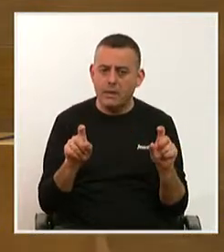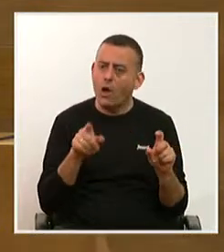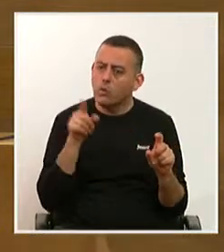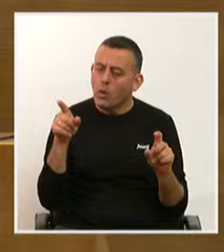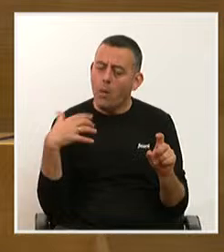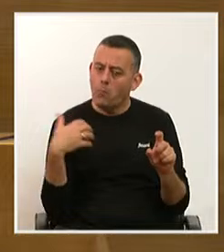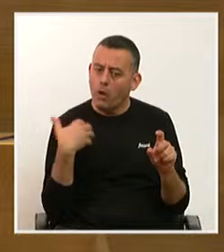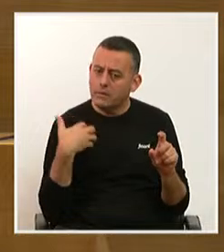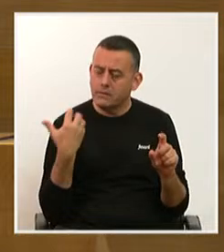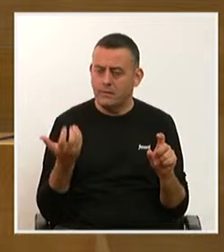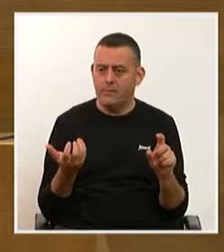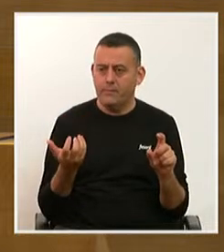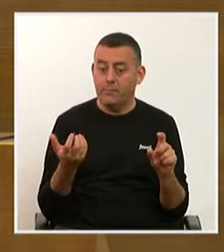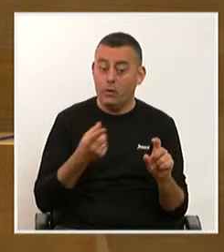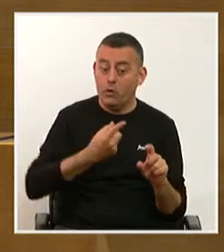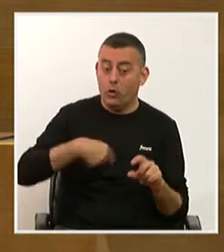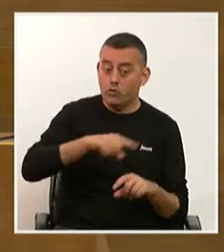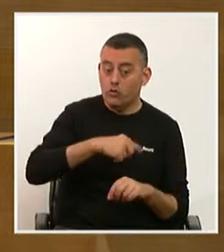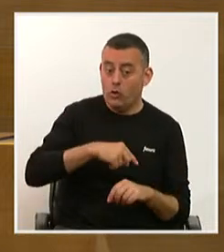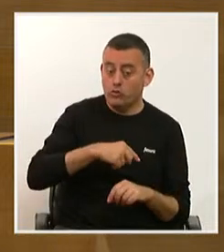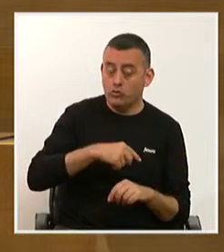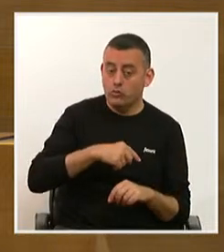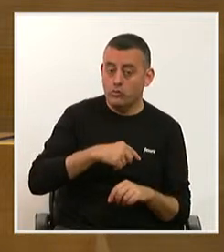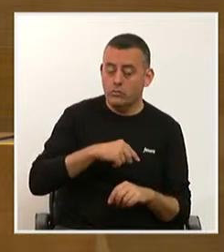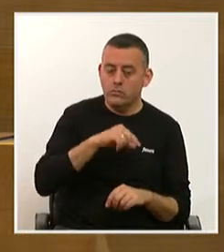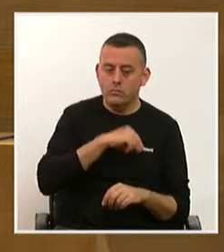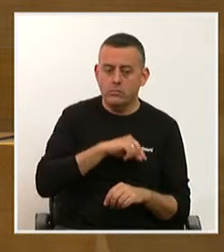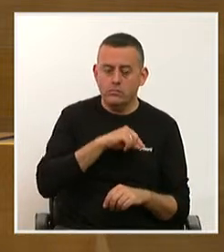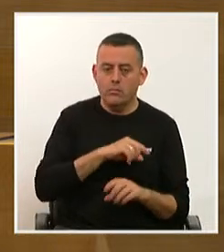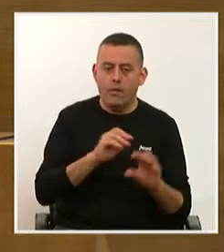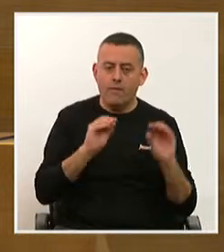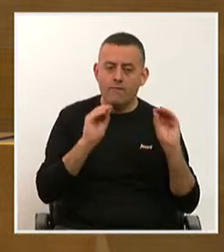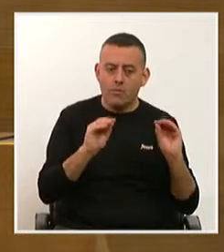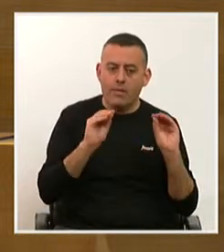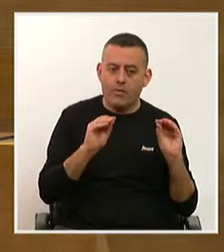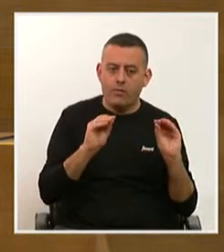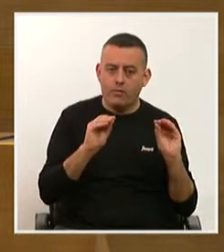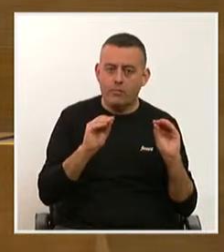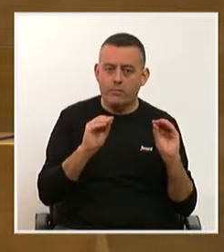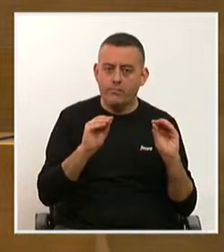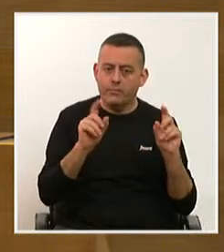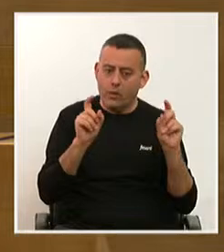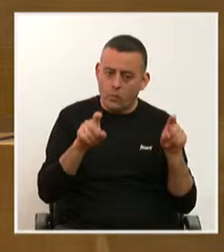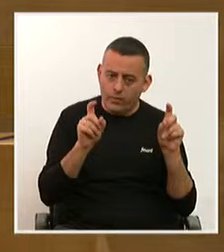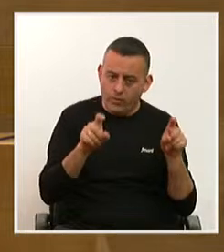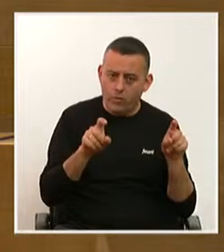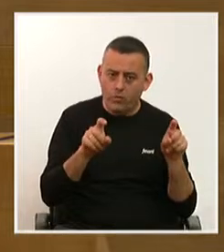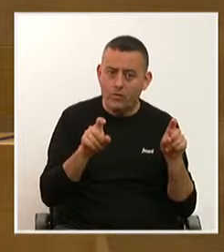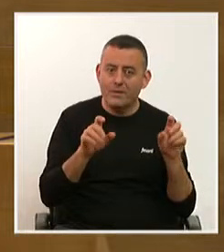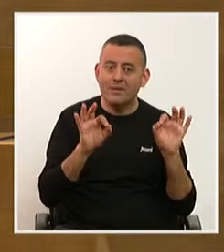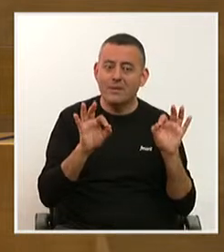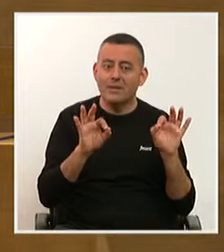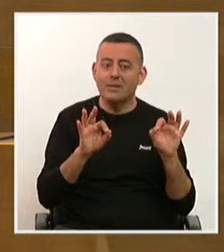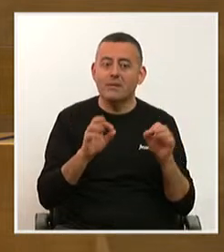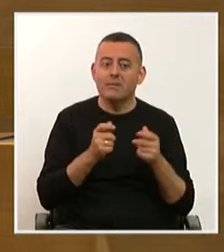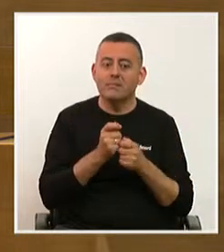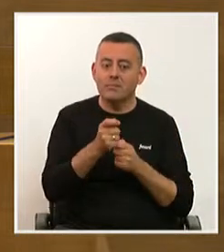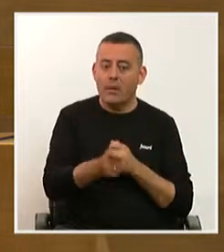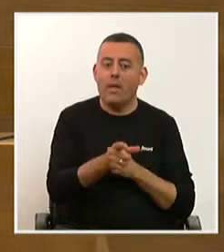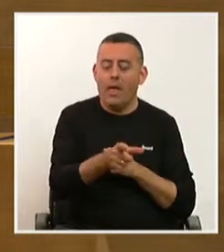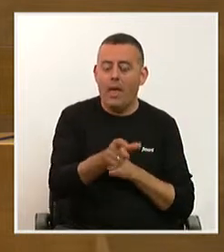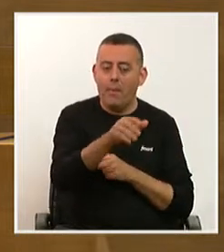embargo es la formación educación y prevención para nuestros menores es lo que nos